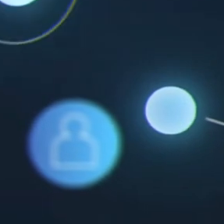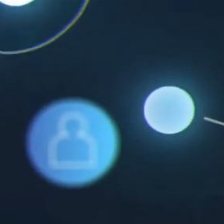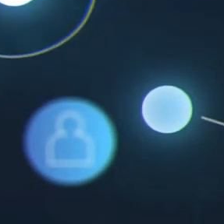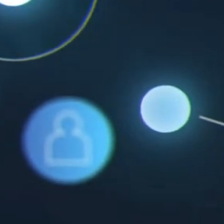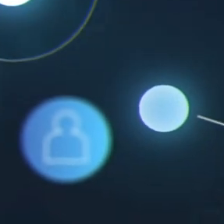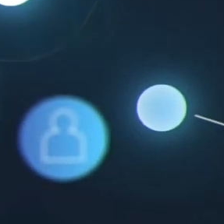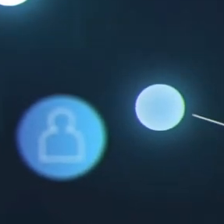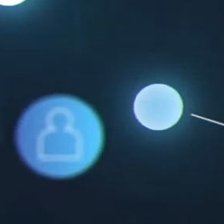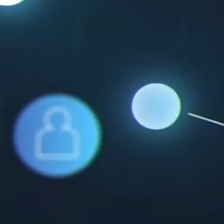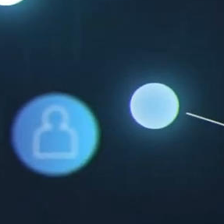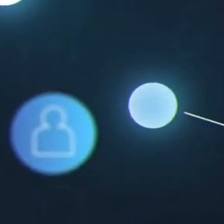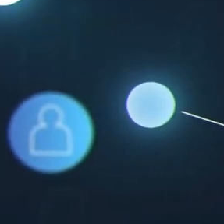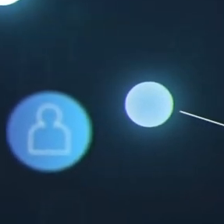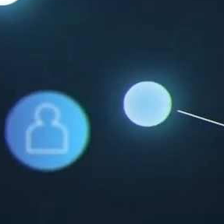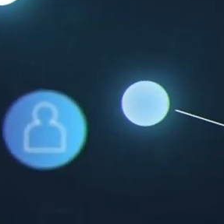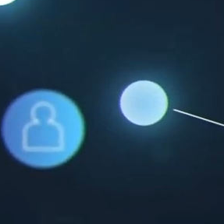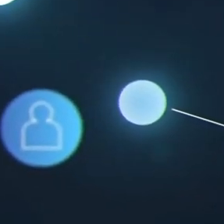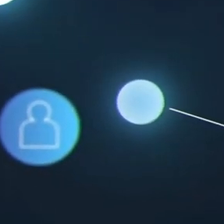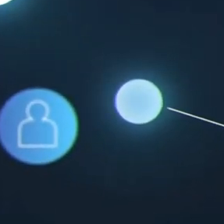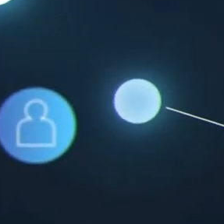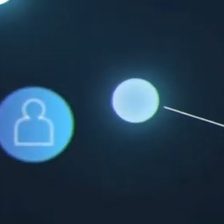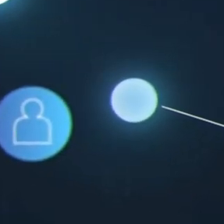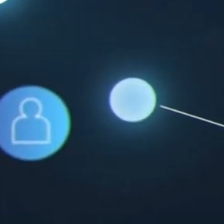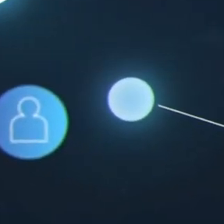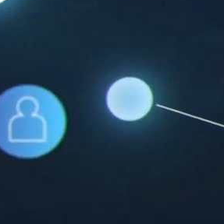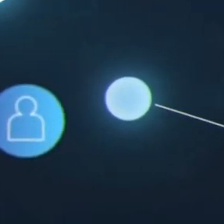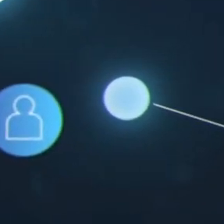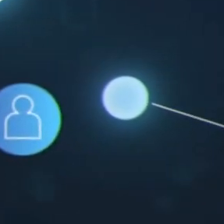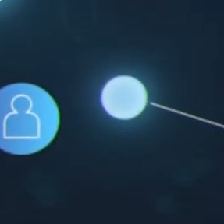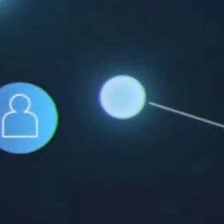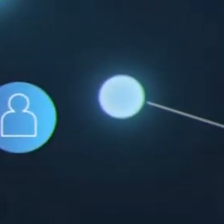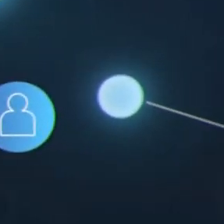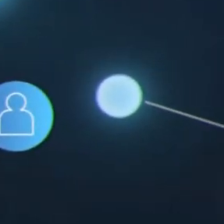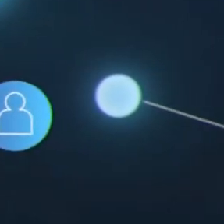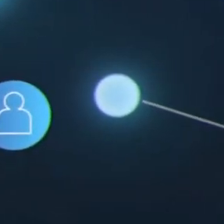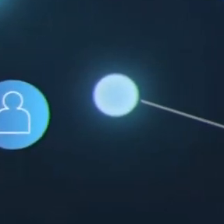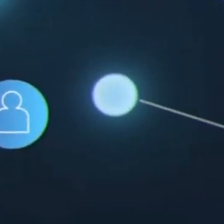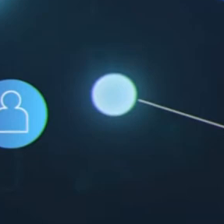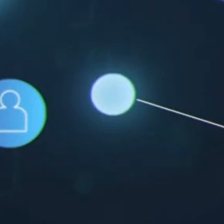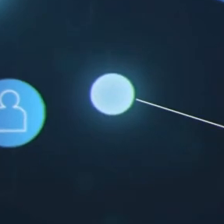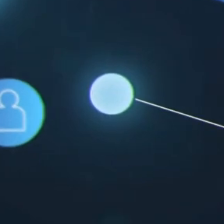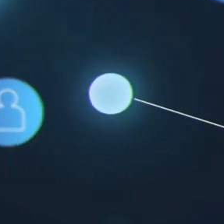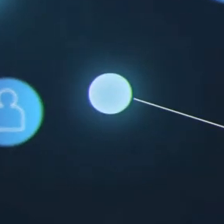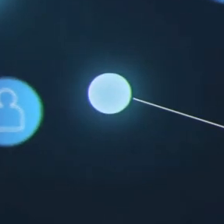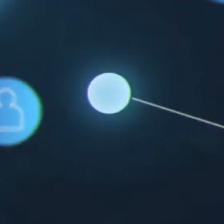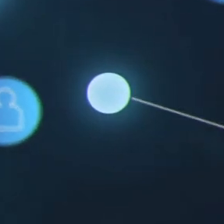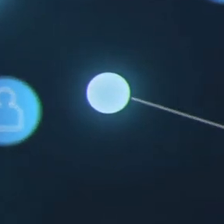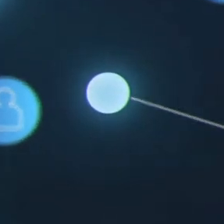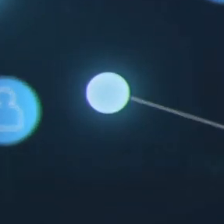En la virtualidad necesitamos pasillos, aulas abiertas y espacios de diálogo.